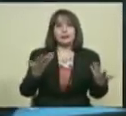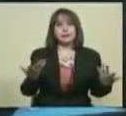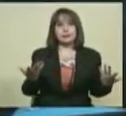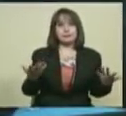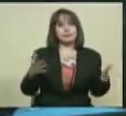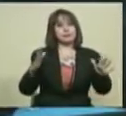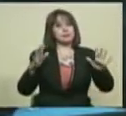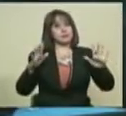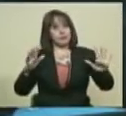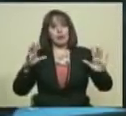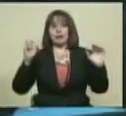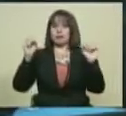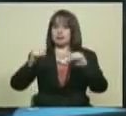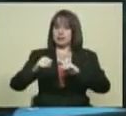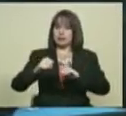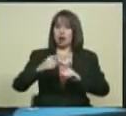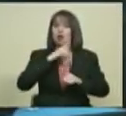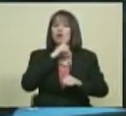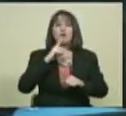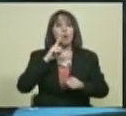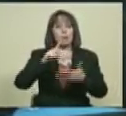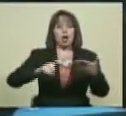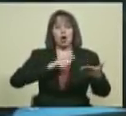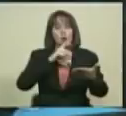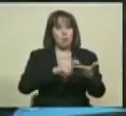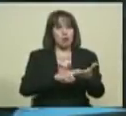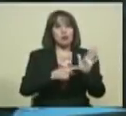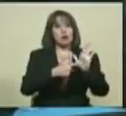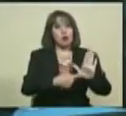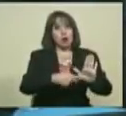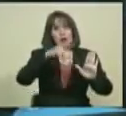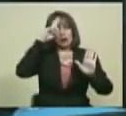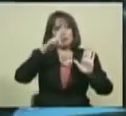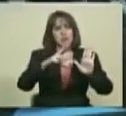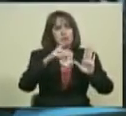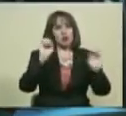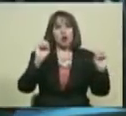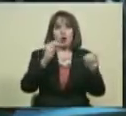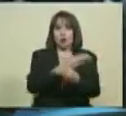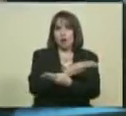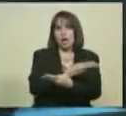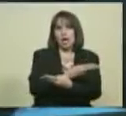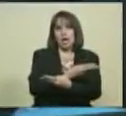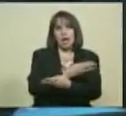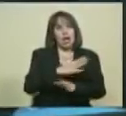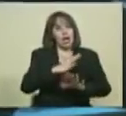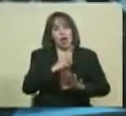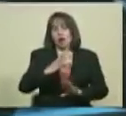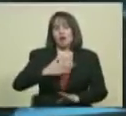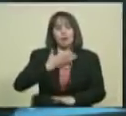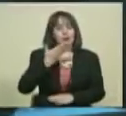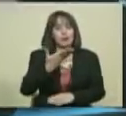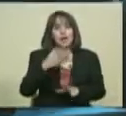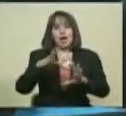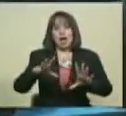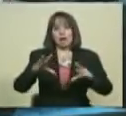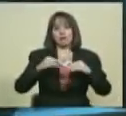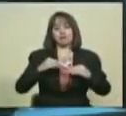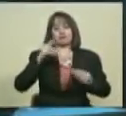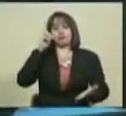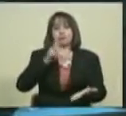Si ustedes colocaban esto completo, respetando la Carta de la OEA, no podían aprobar esta carta porque hubiese